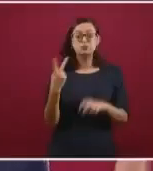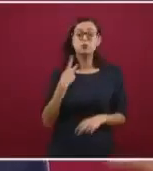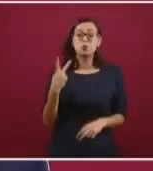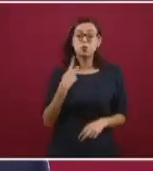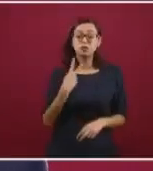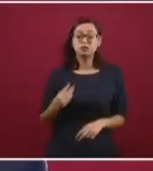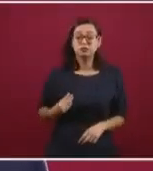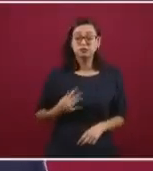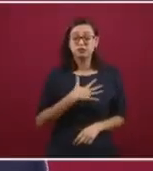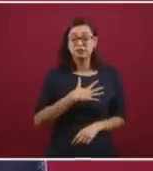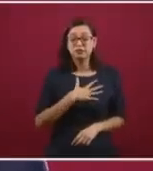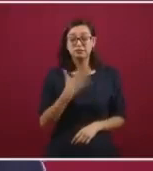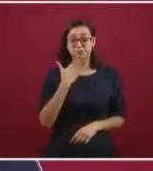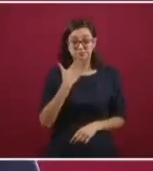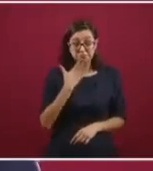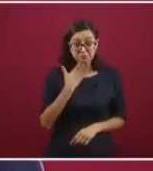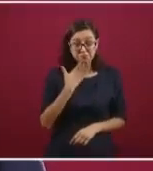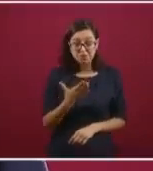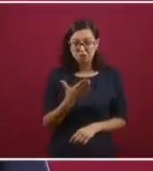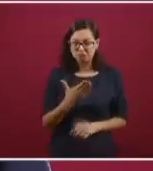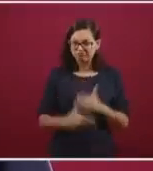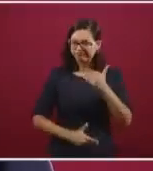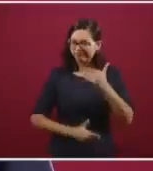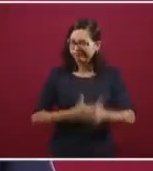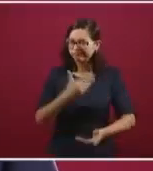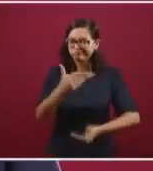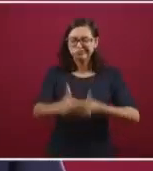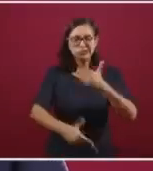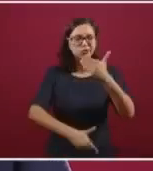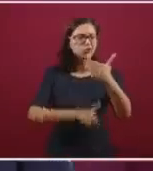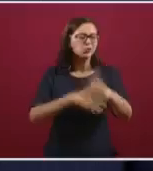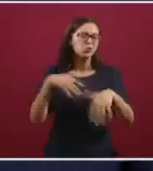se está desenvolviendo como nunca.